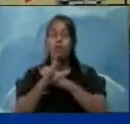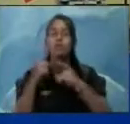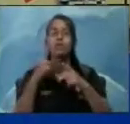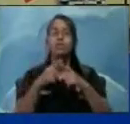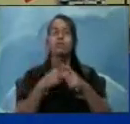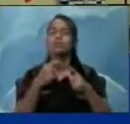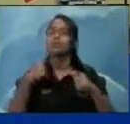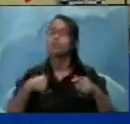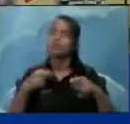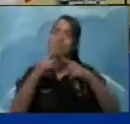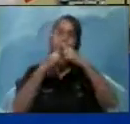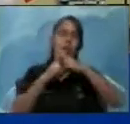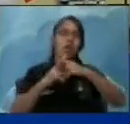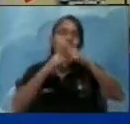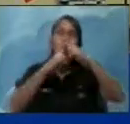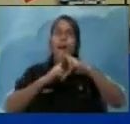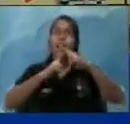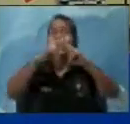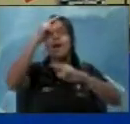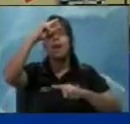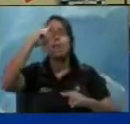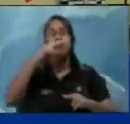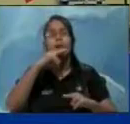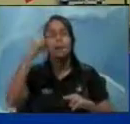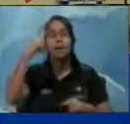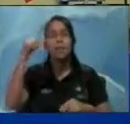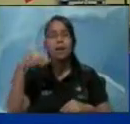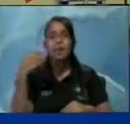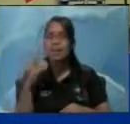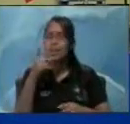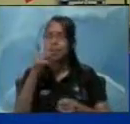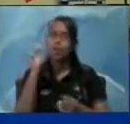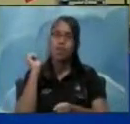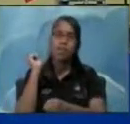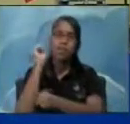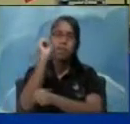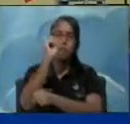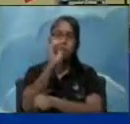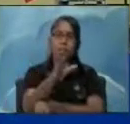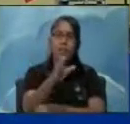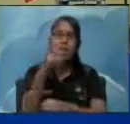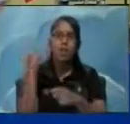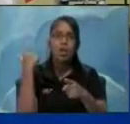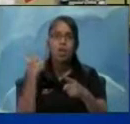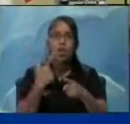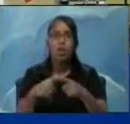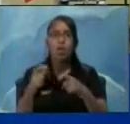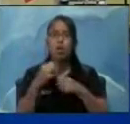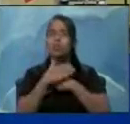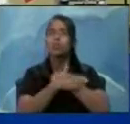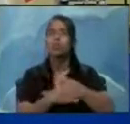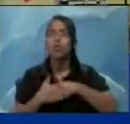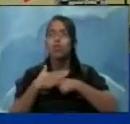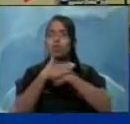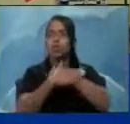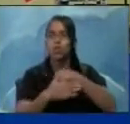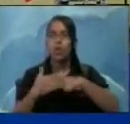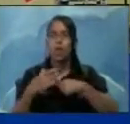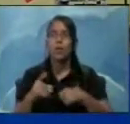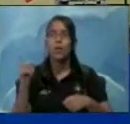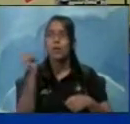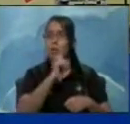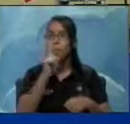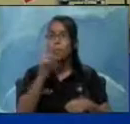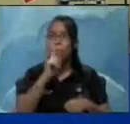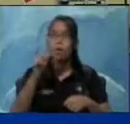rogaré al padre para que os envíe otro consolador no